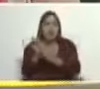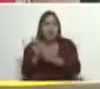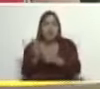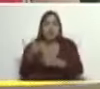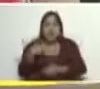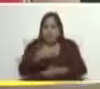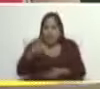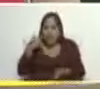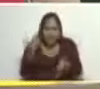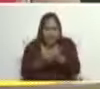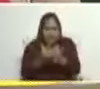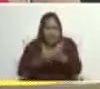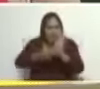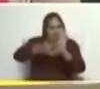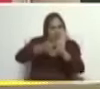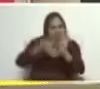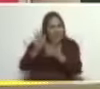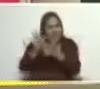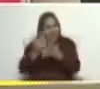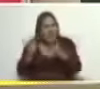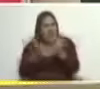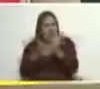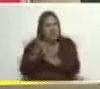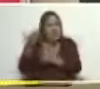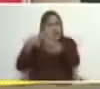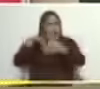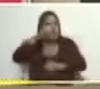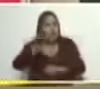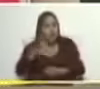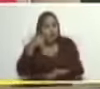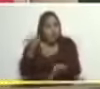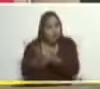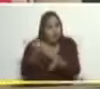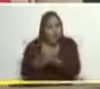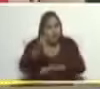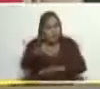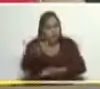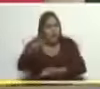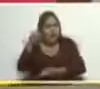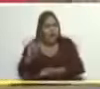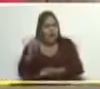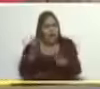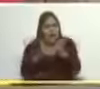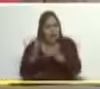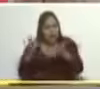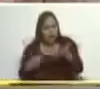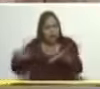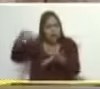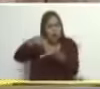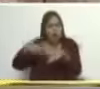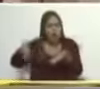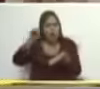quería ver las heridas de Jesús en la mano para ver si en verdad había resucitado.